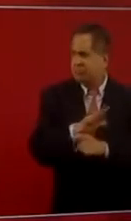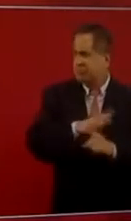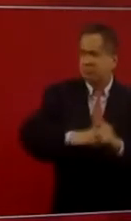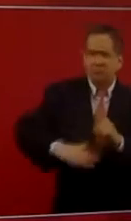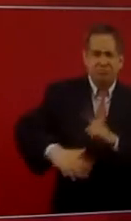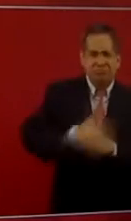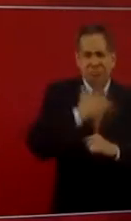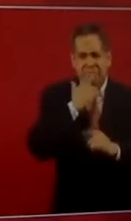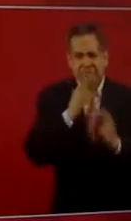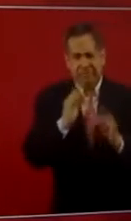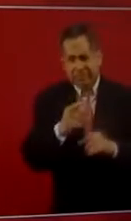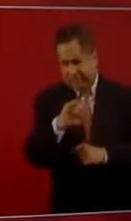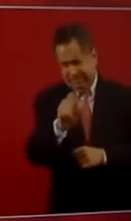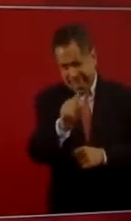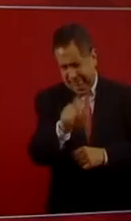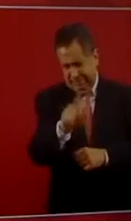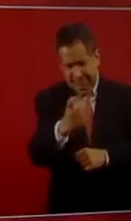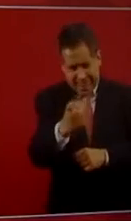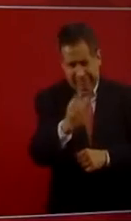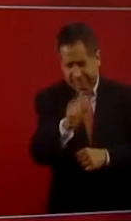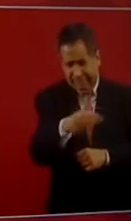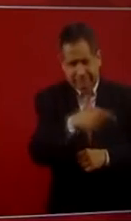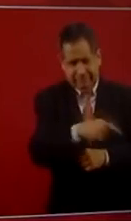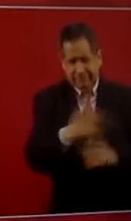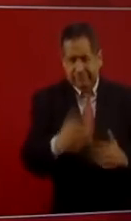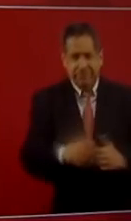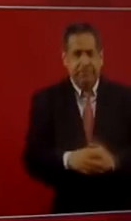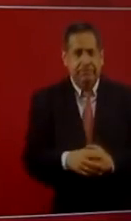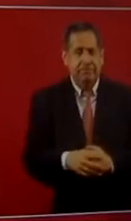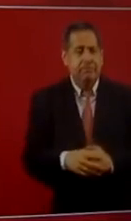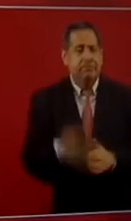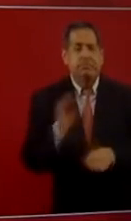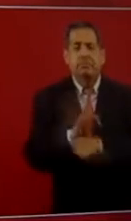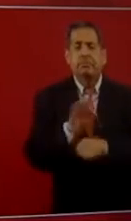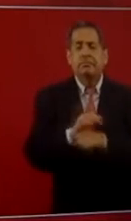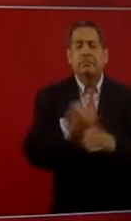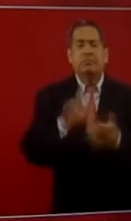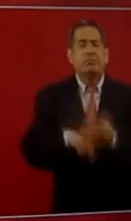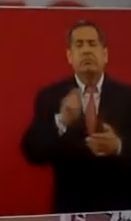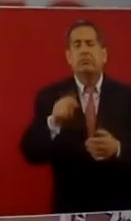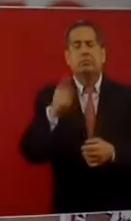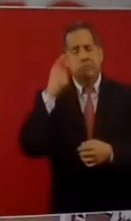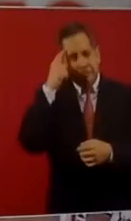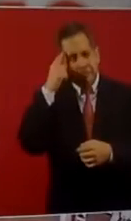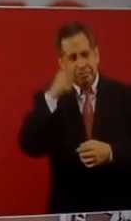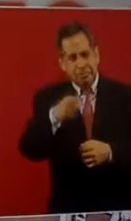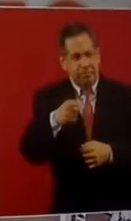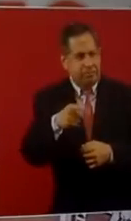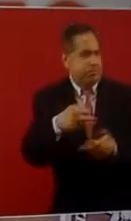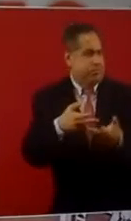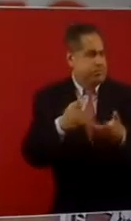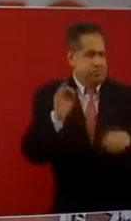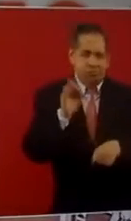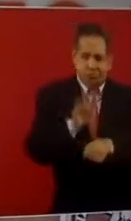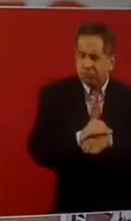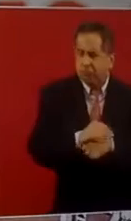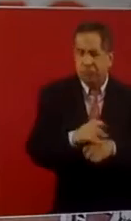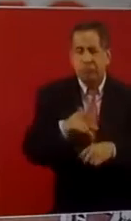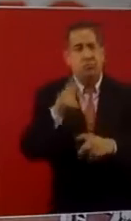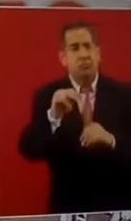Mireles Valverde. Así sea. Y tenemos a Pedro Arriaga, que nos habla al